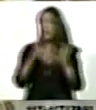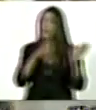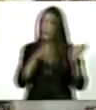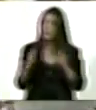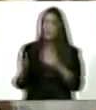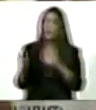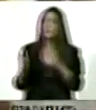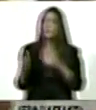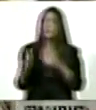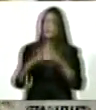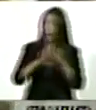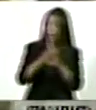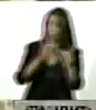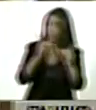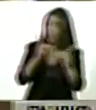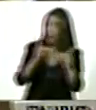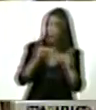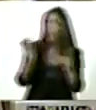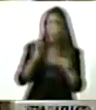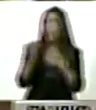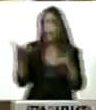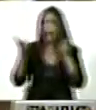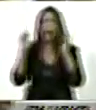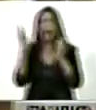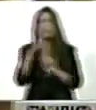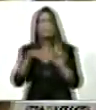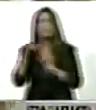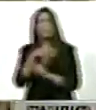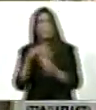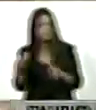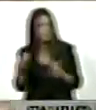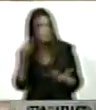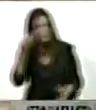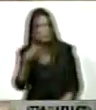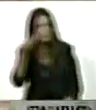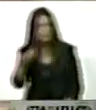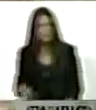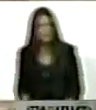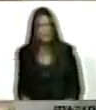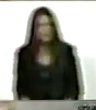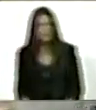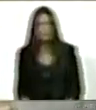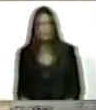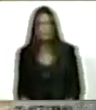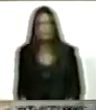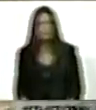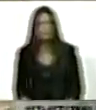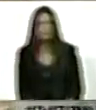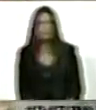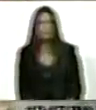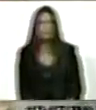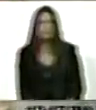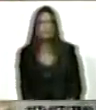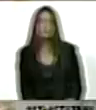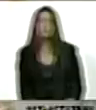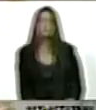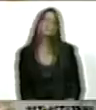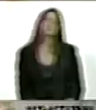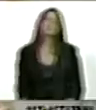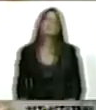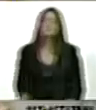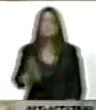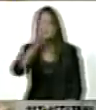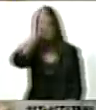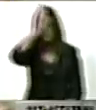muerto el diálogo? ¿Están dadas las condiciones? Mire, hay una palabra con la que Papa Francisco